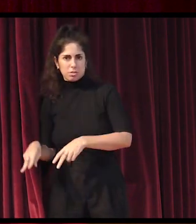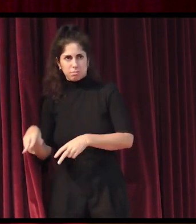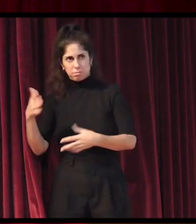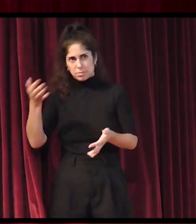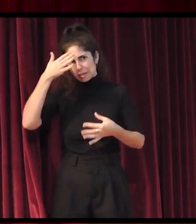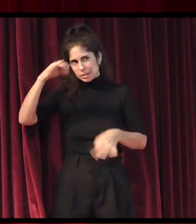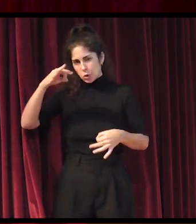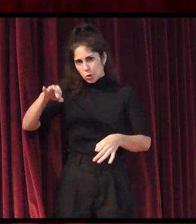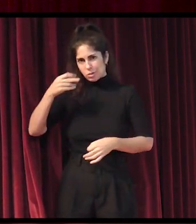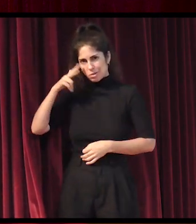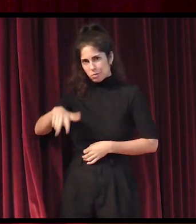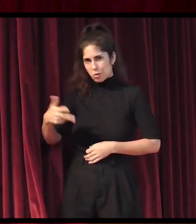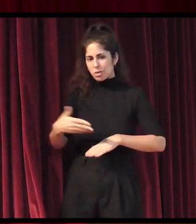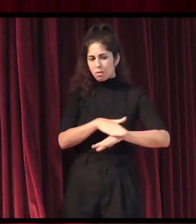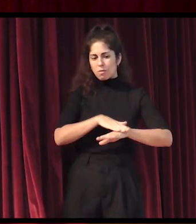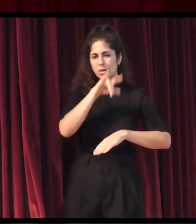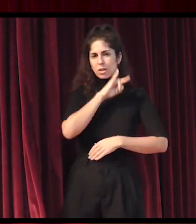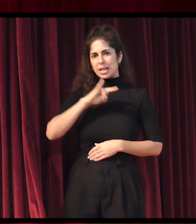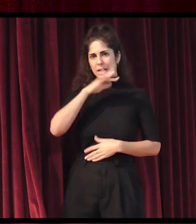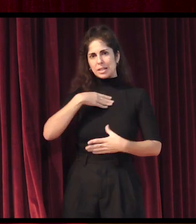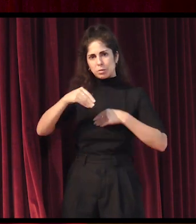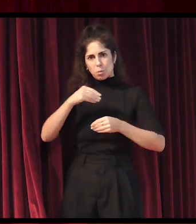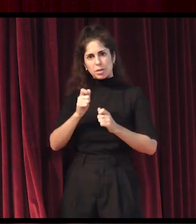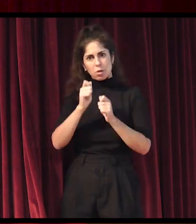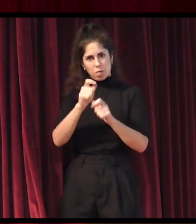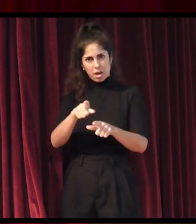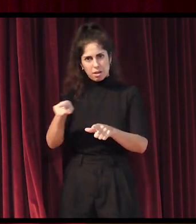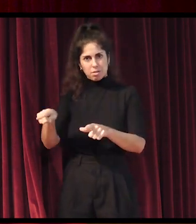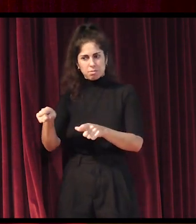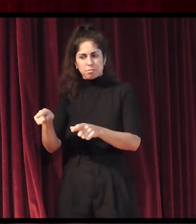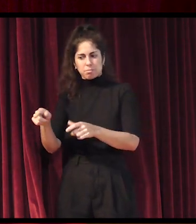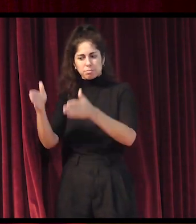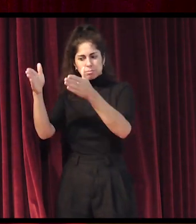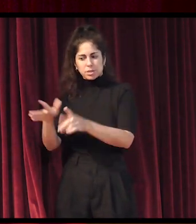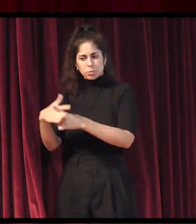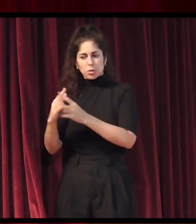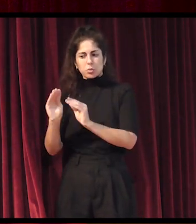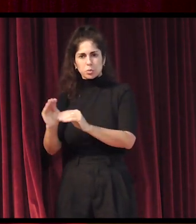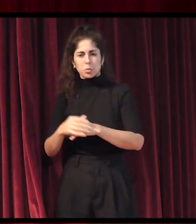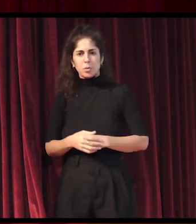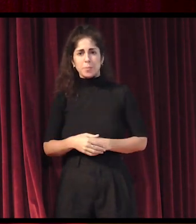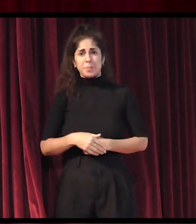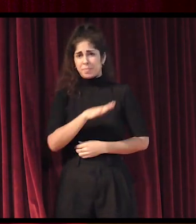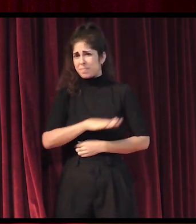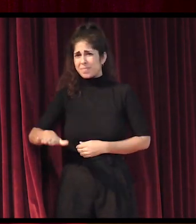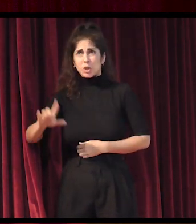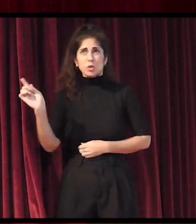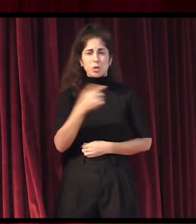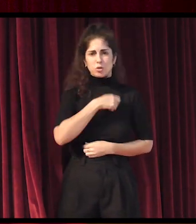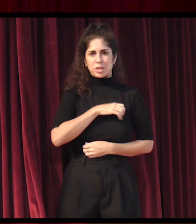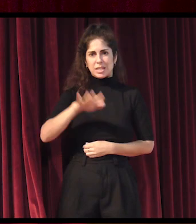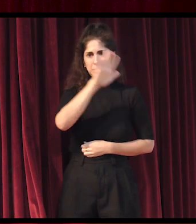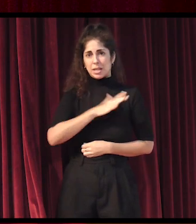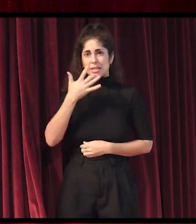ese documento donde lo especifica. Esa condición la tienen todos los menores no acompañados en España, cuya tutela